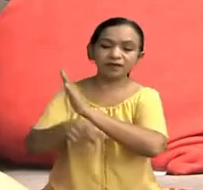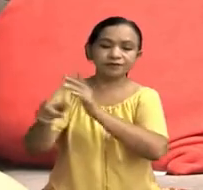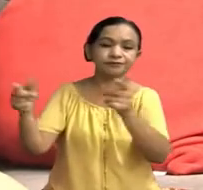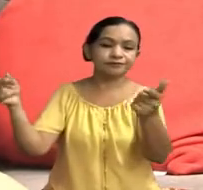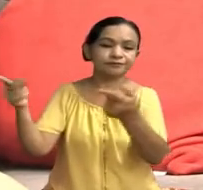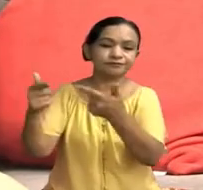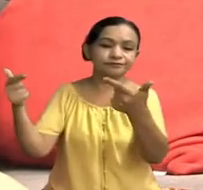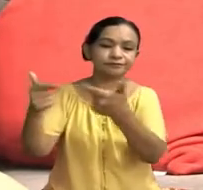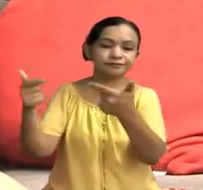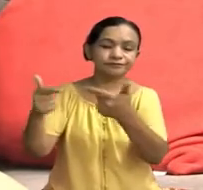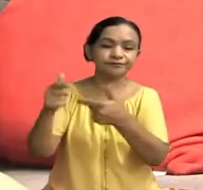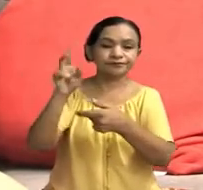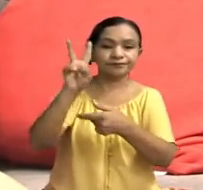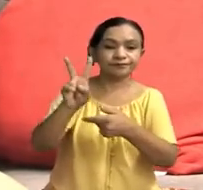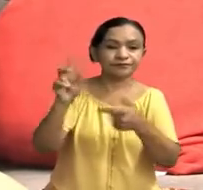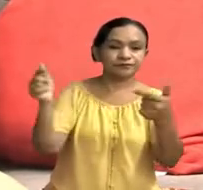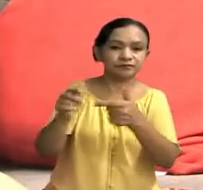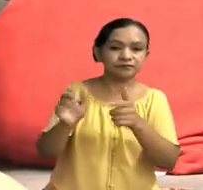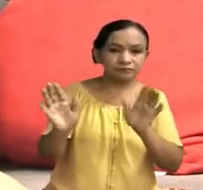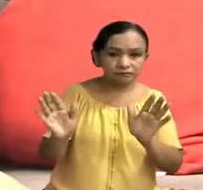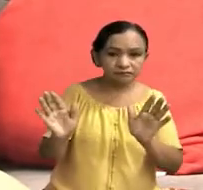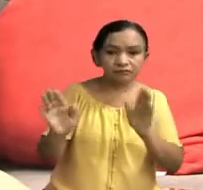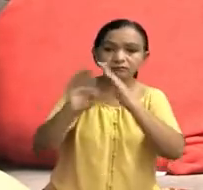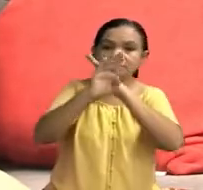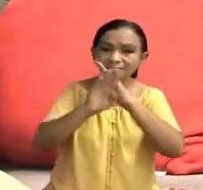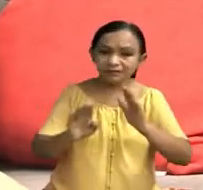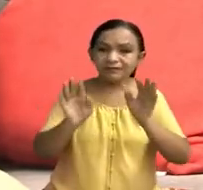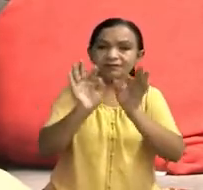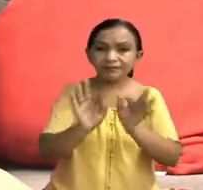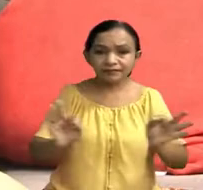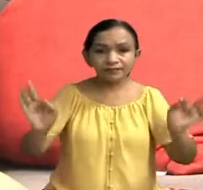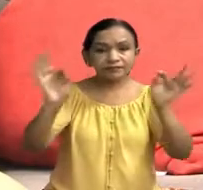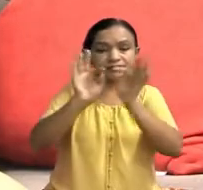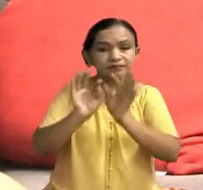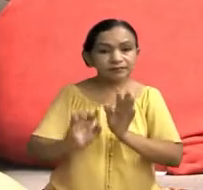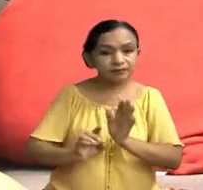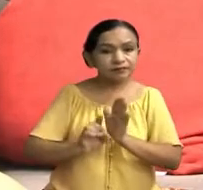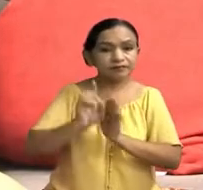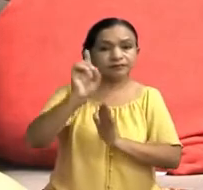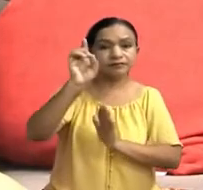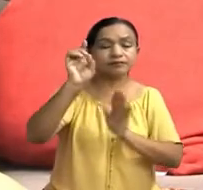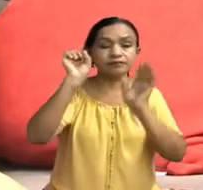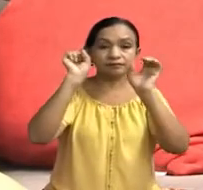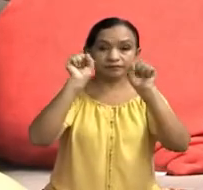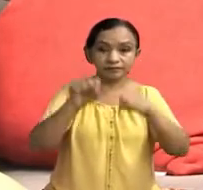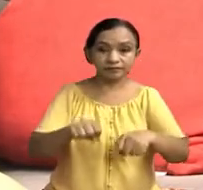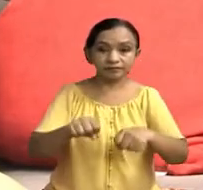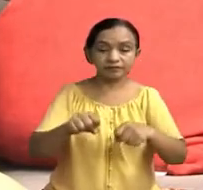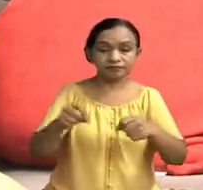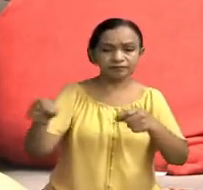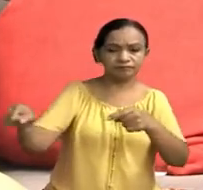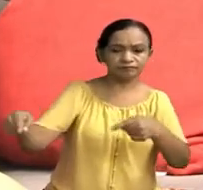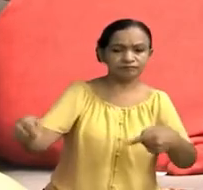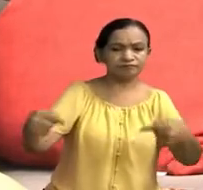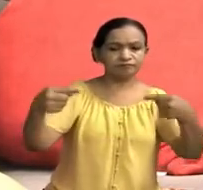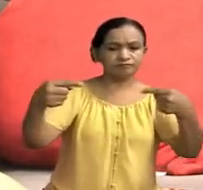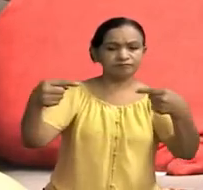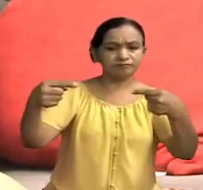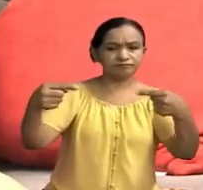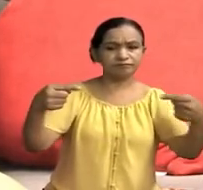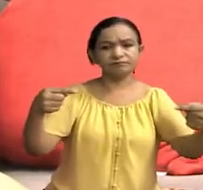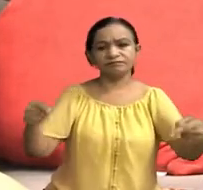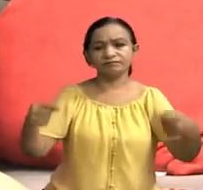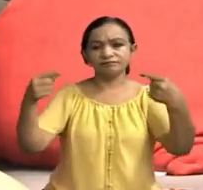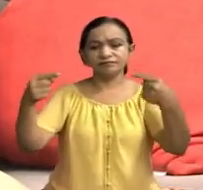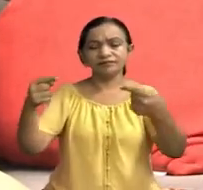después de la Segunda Guerra Mundial, se dieron cuenta que la paz era muy importante para progresar y ellos han logrado, en medio de las contradicciones, porque objetivamente